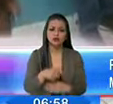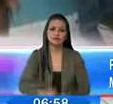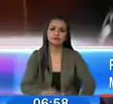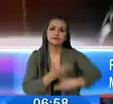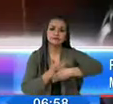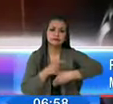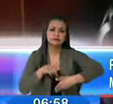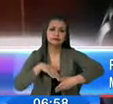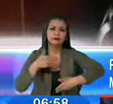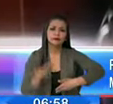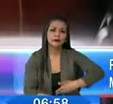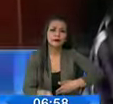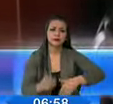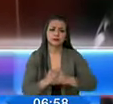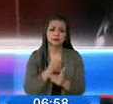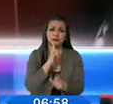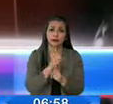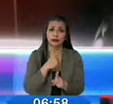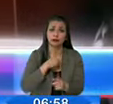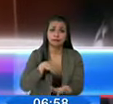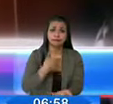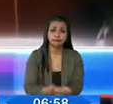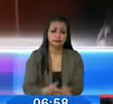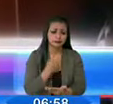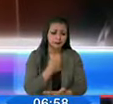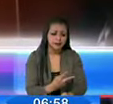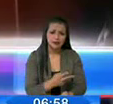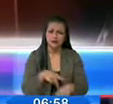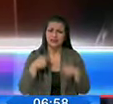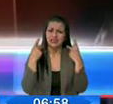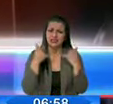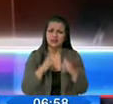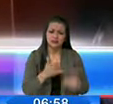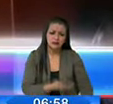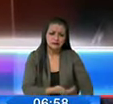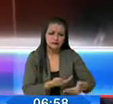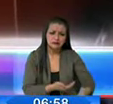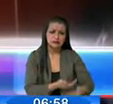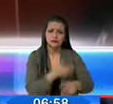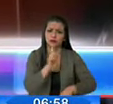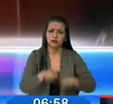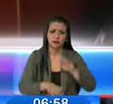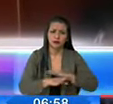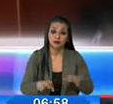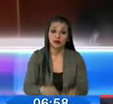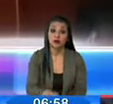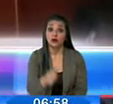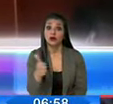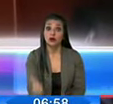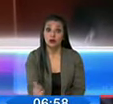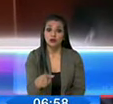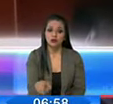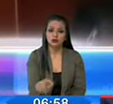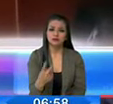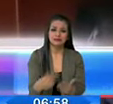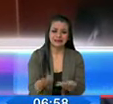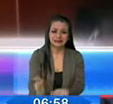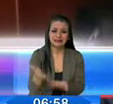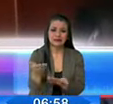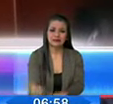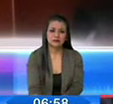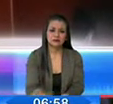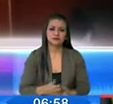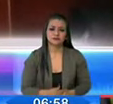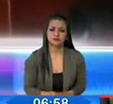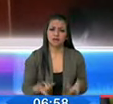brazos. Aún estaba con vida, quiso levantar, pero no pudo, ni el otro. Le dije